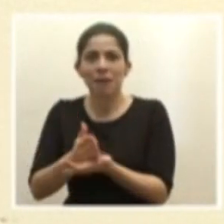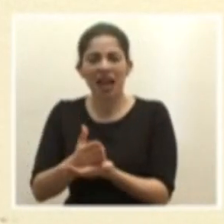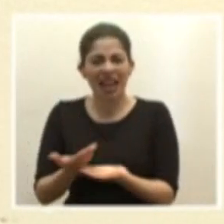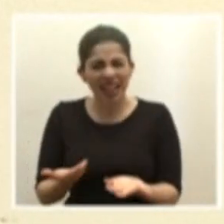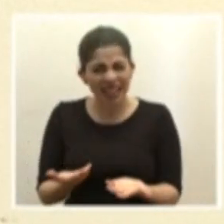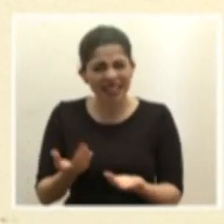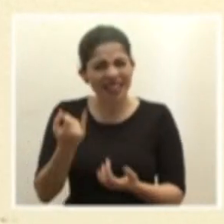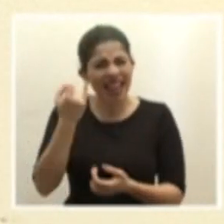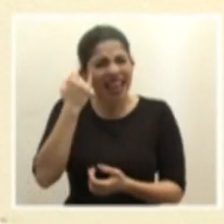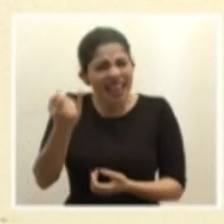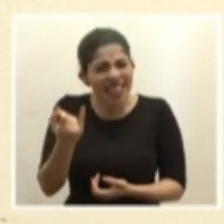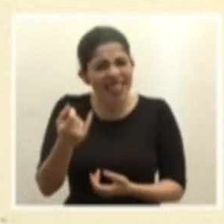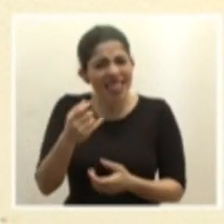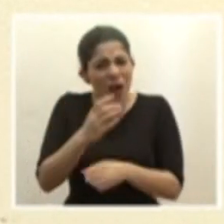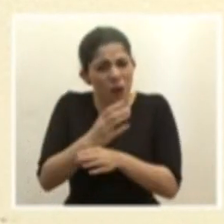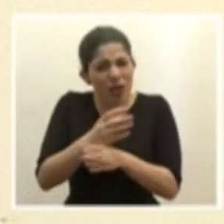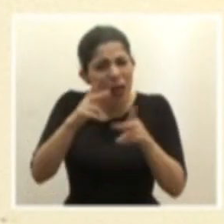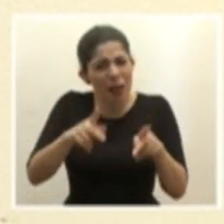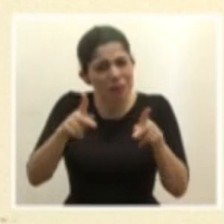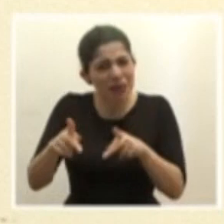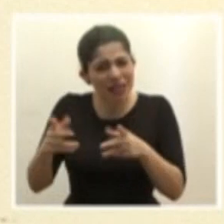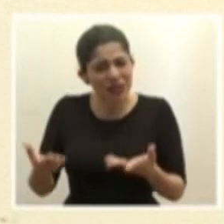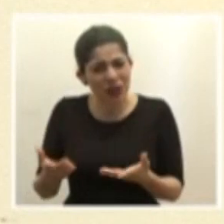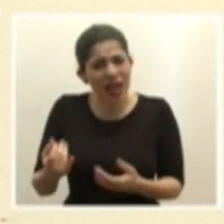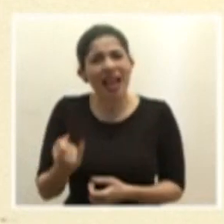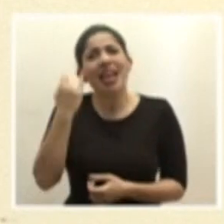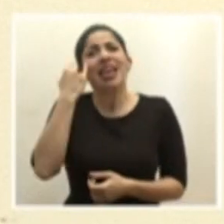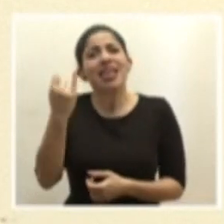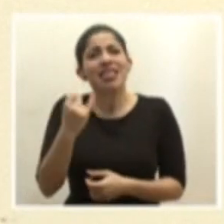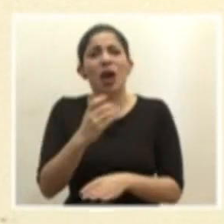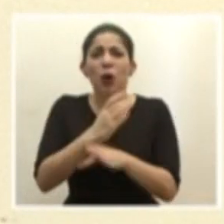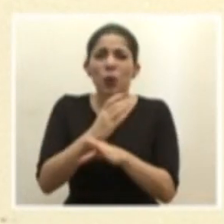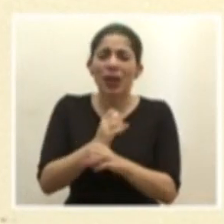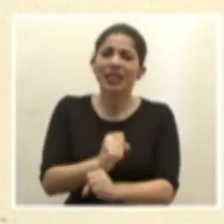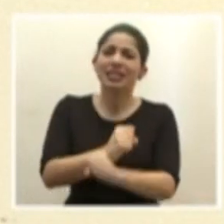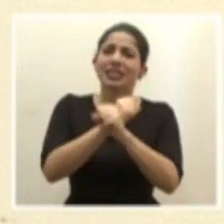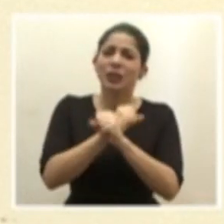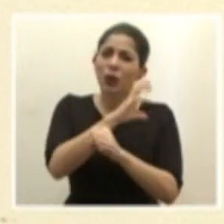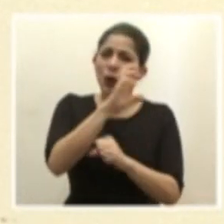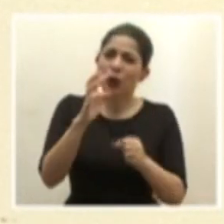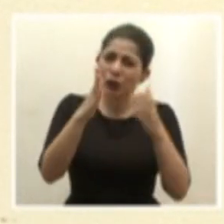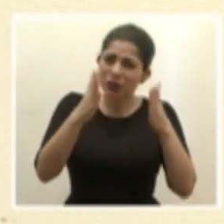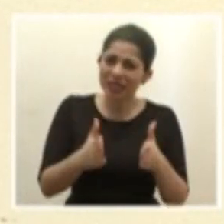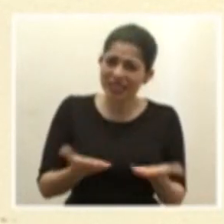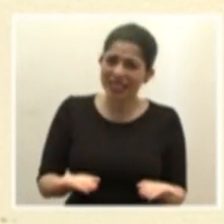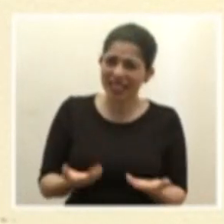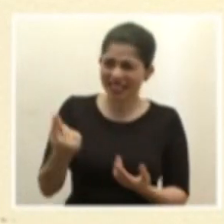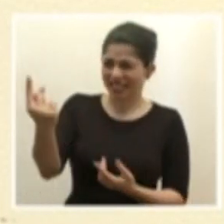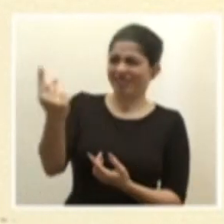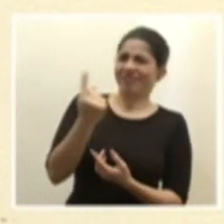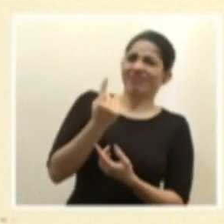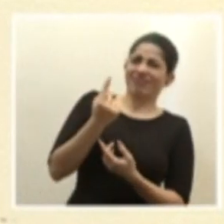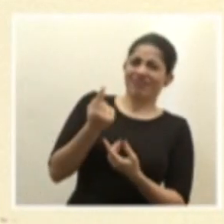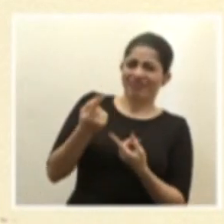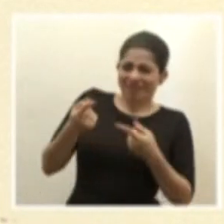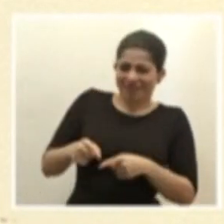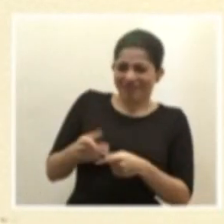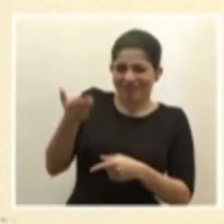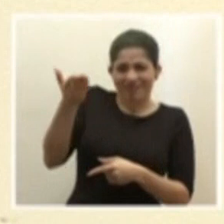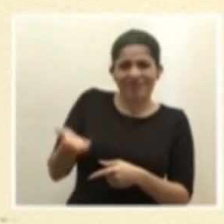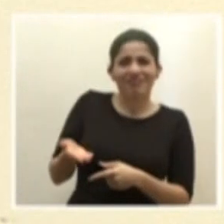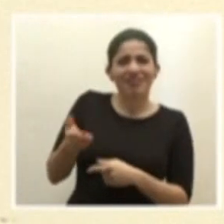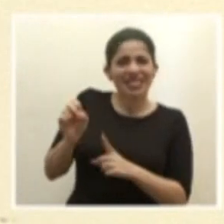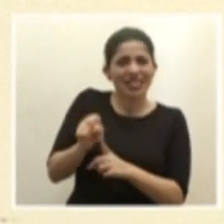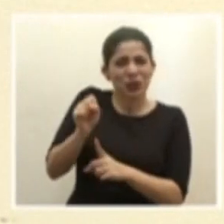es velar por la ciudadanía, por la seguridad de los costarricenses y ocurren este tipo